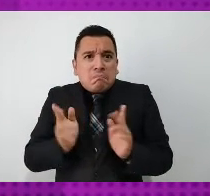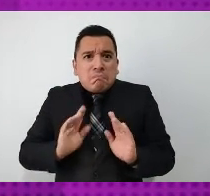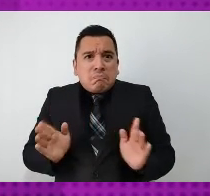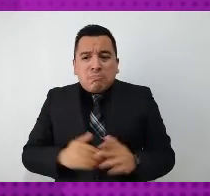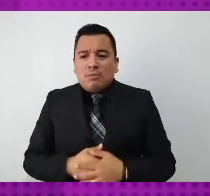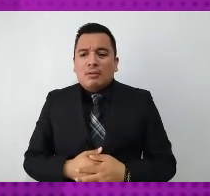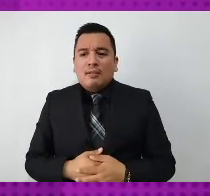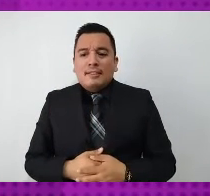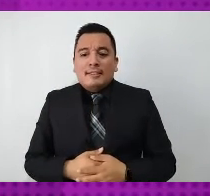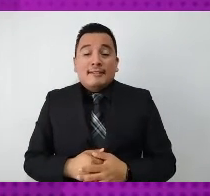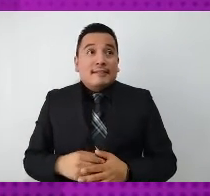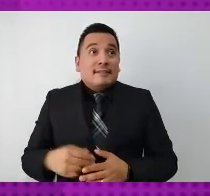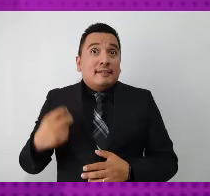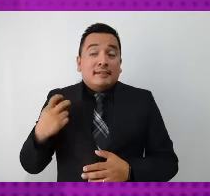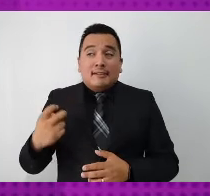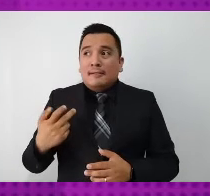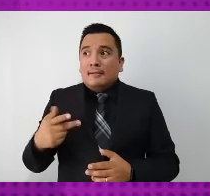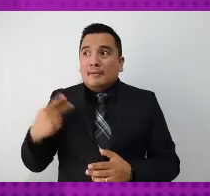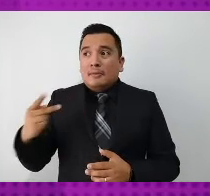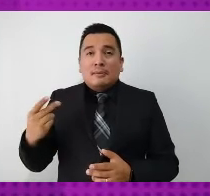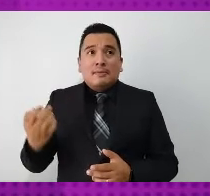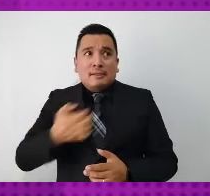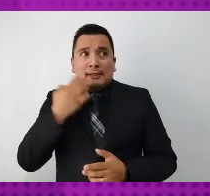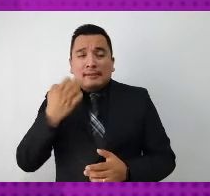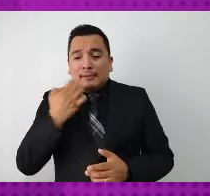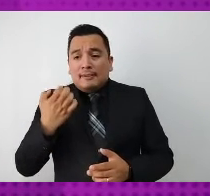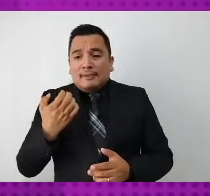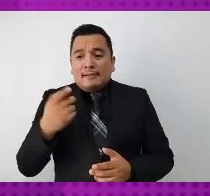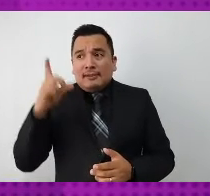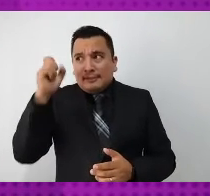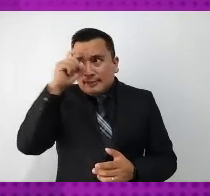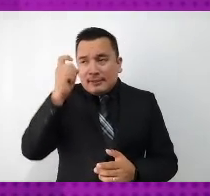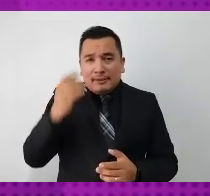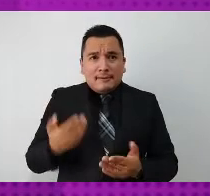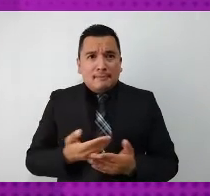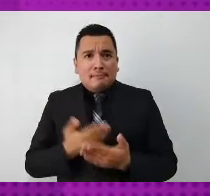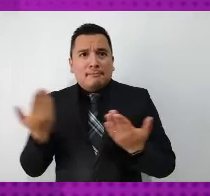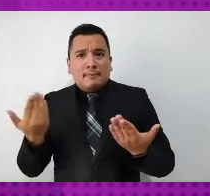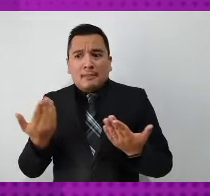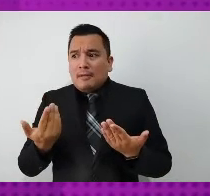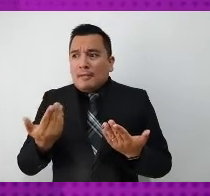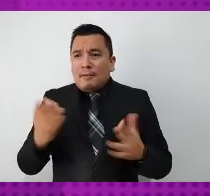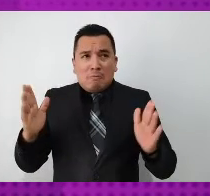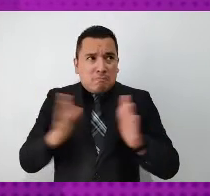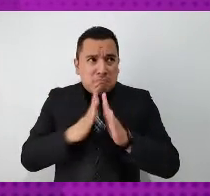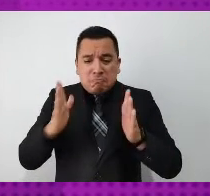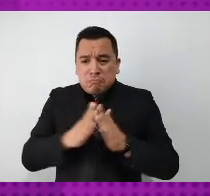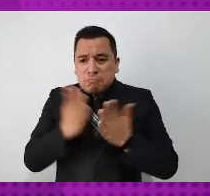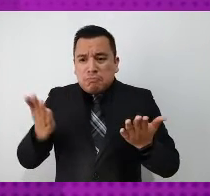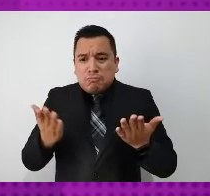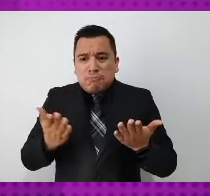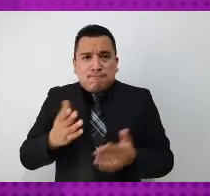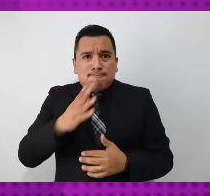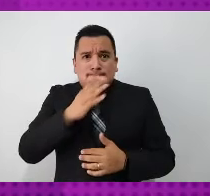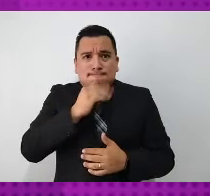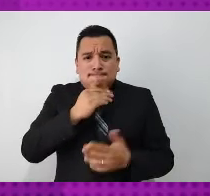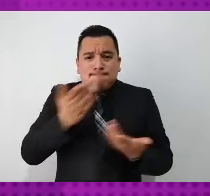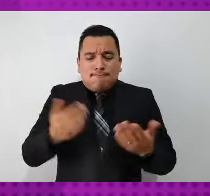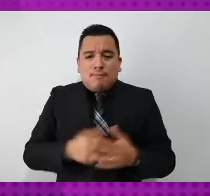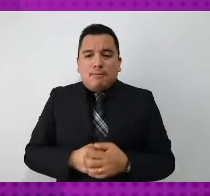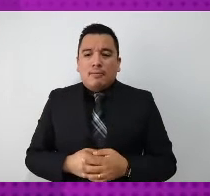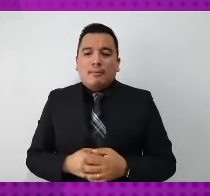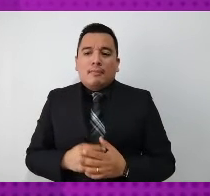si no alcanzaron a hacer eso cuando los insacular pues por supuesto no quedan elegidos porque no tienen ese nivel académico que el